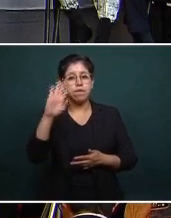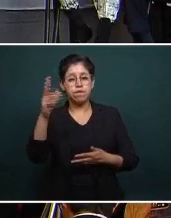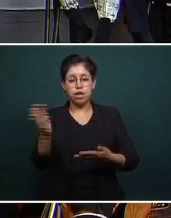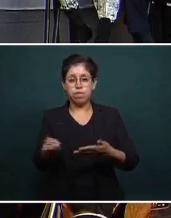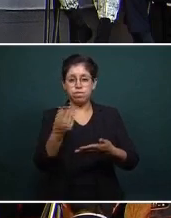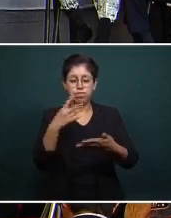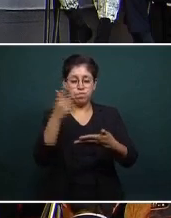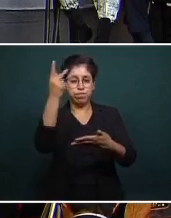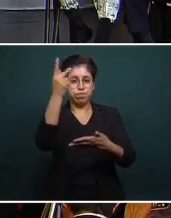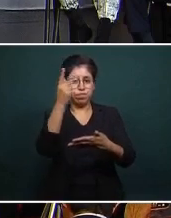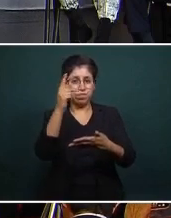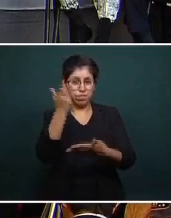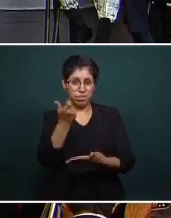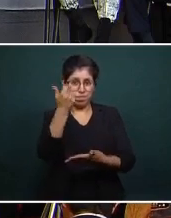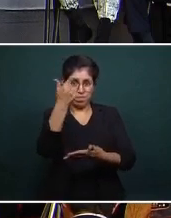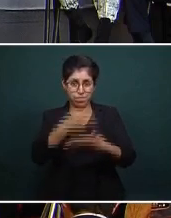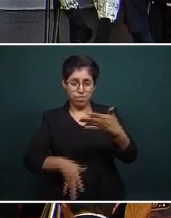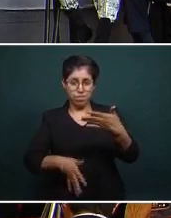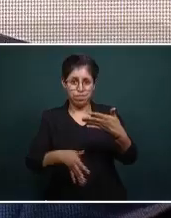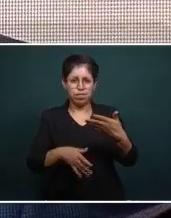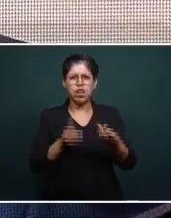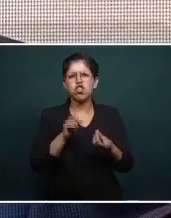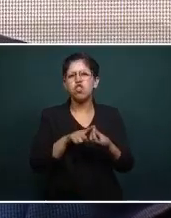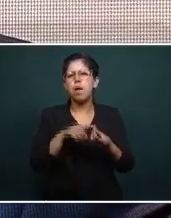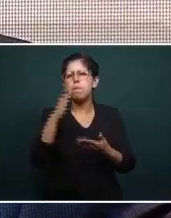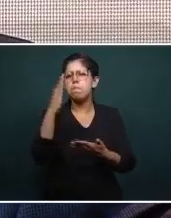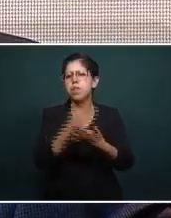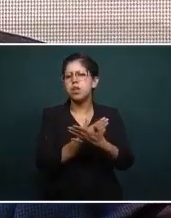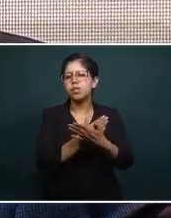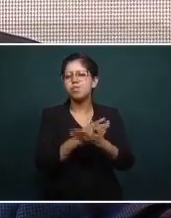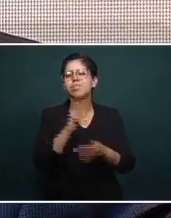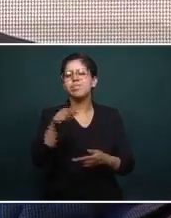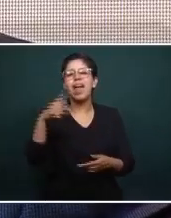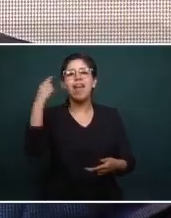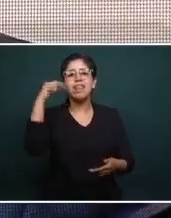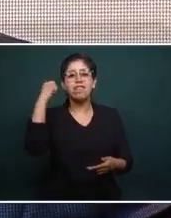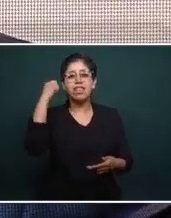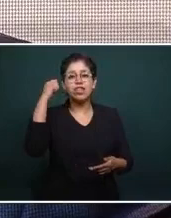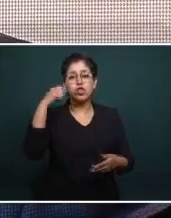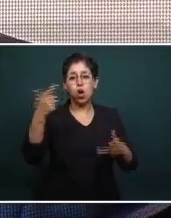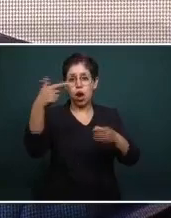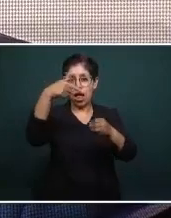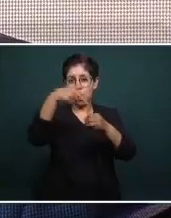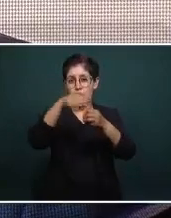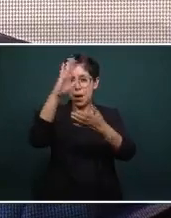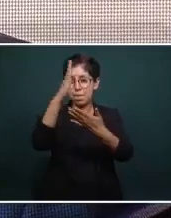en todo el país se presenta en Centro Tabasco con un precio de